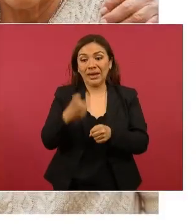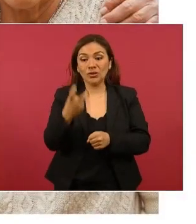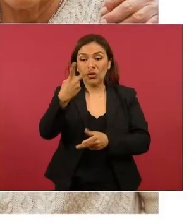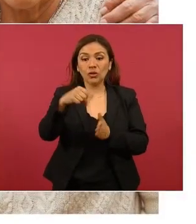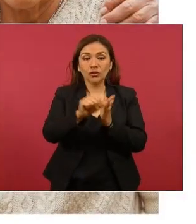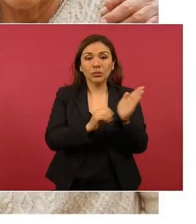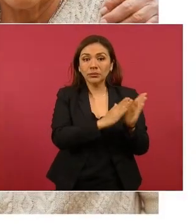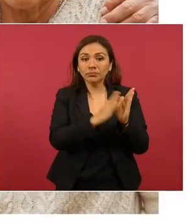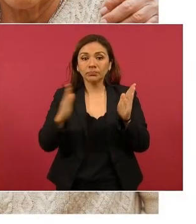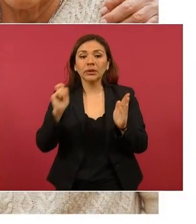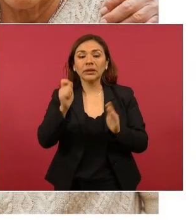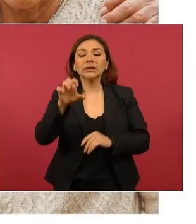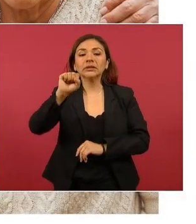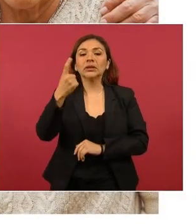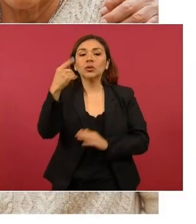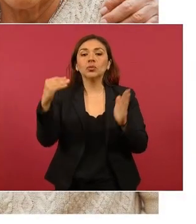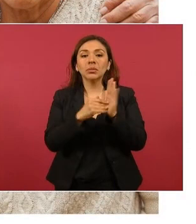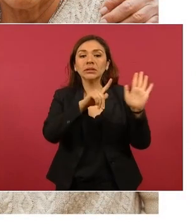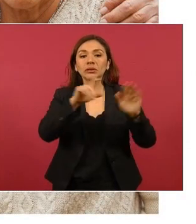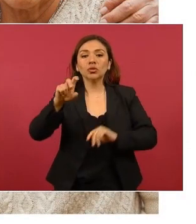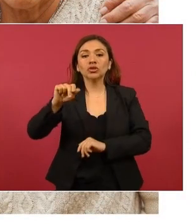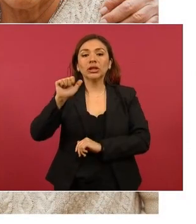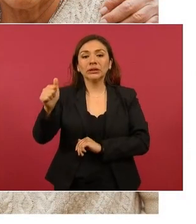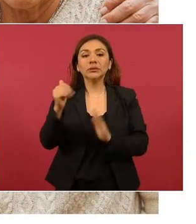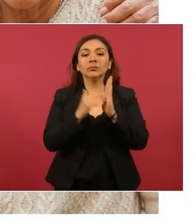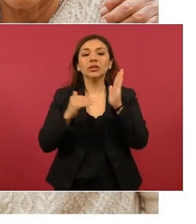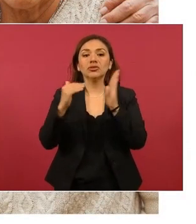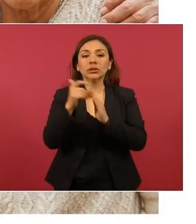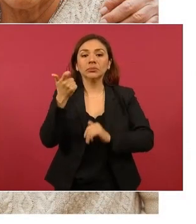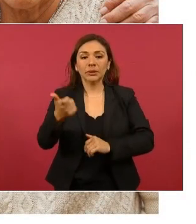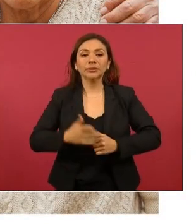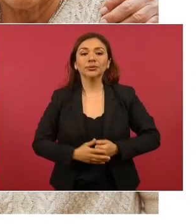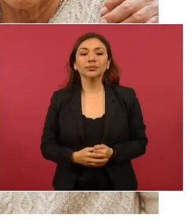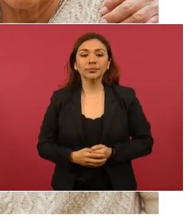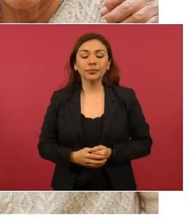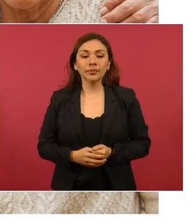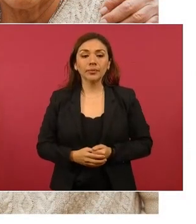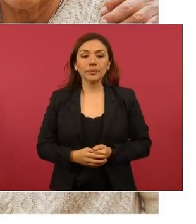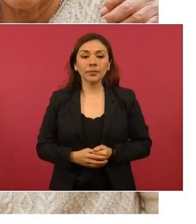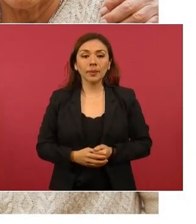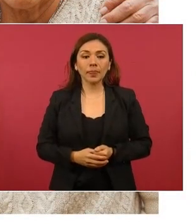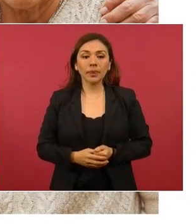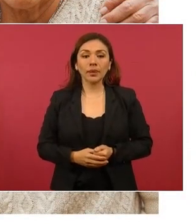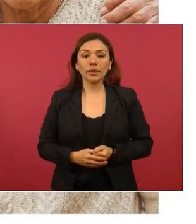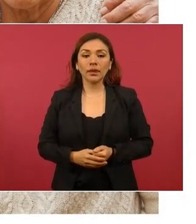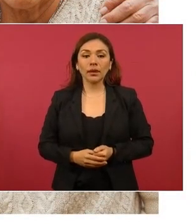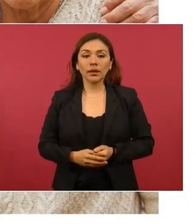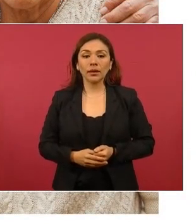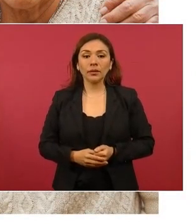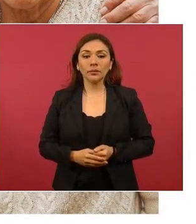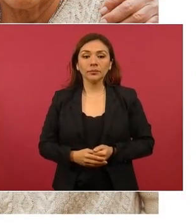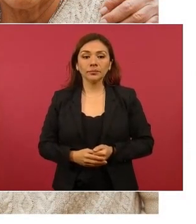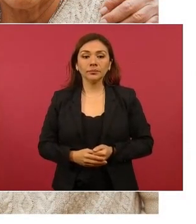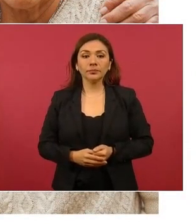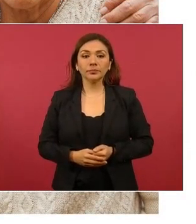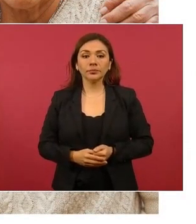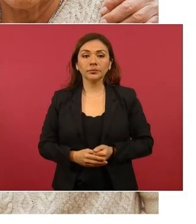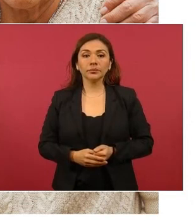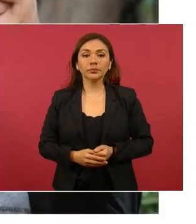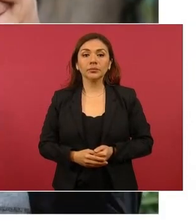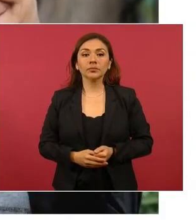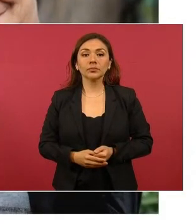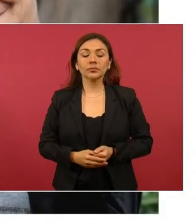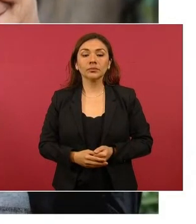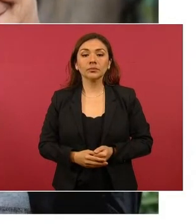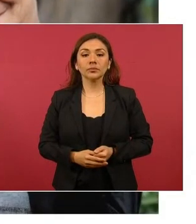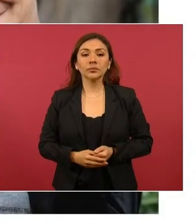de 61.786 millones de pesos. Adelante. En el caso de la